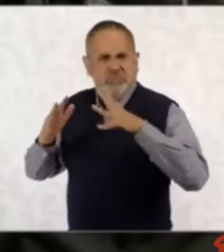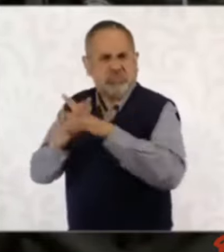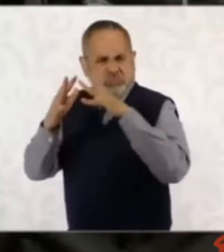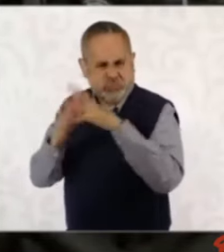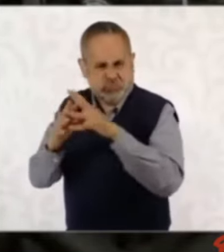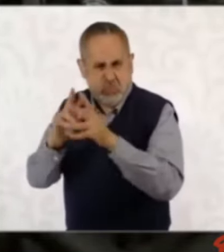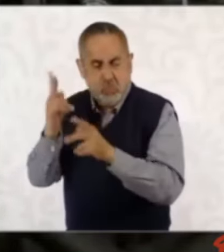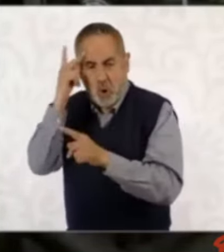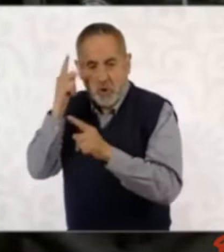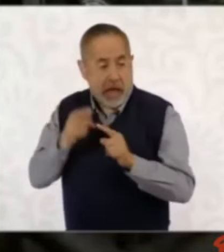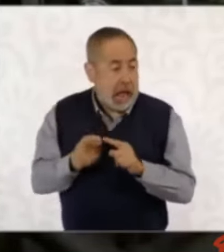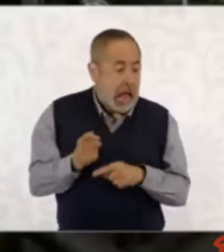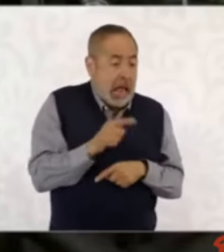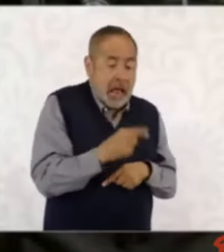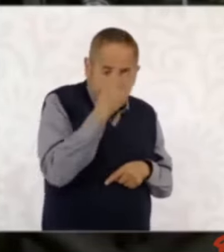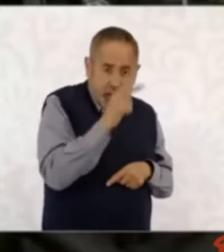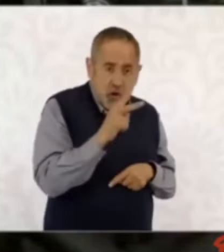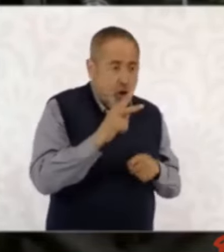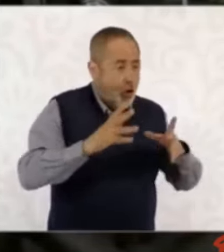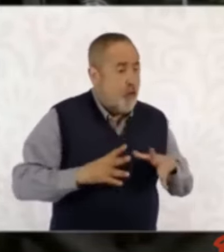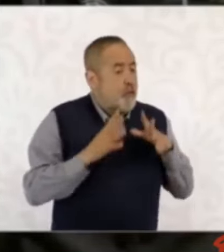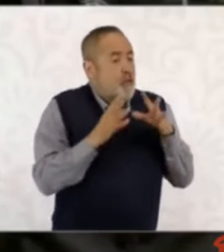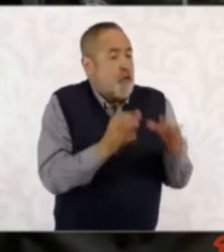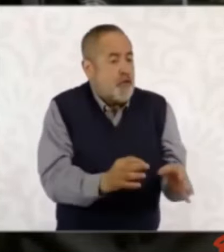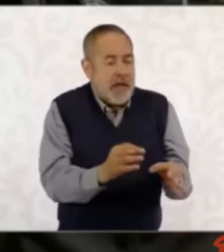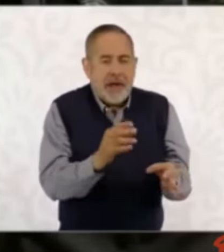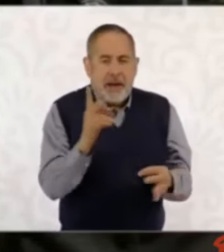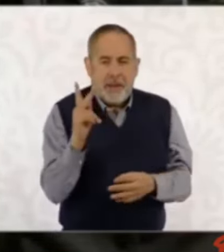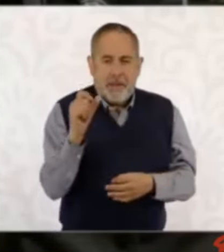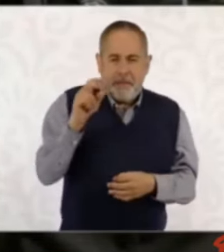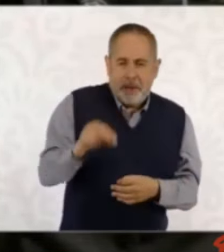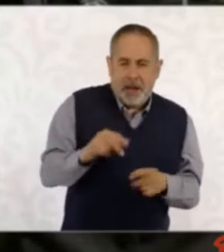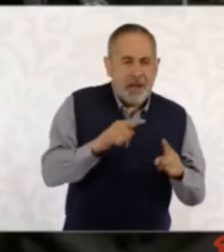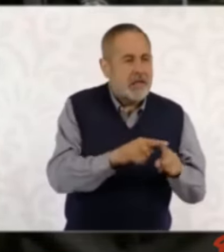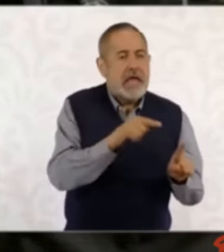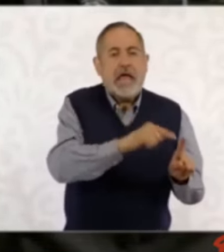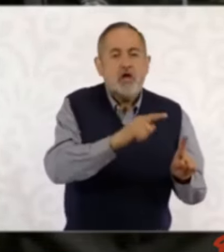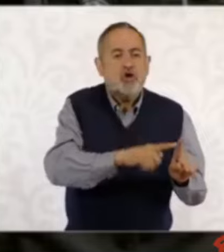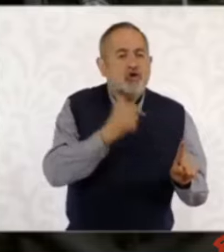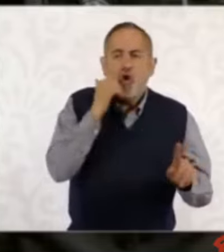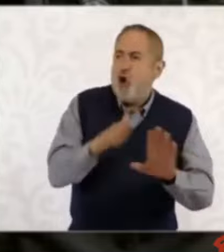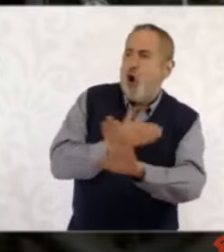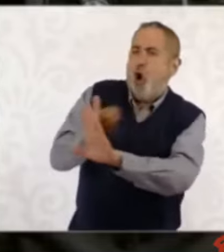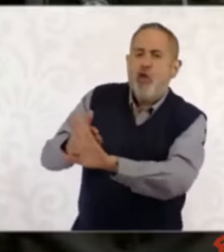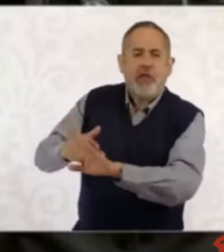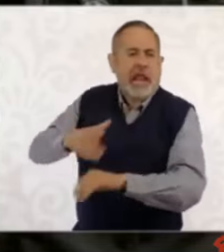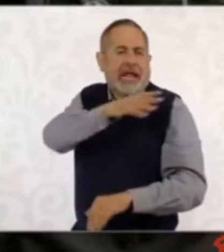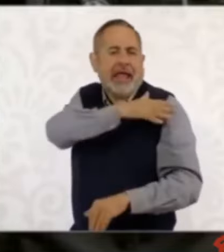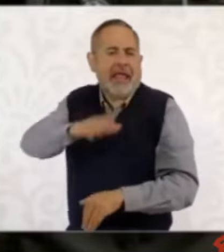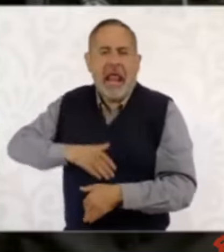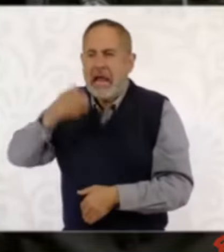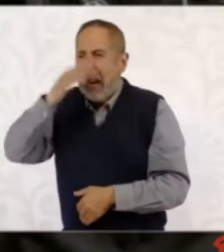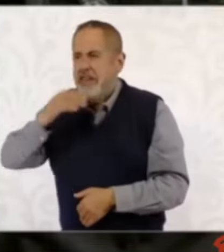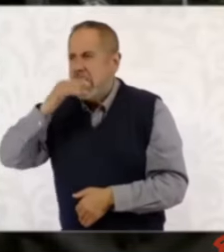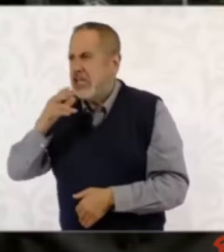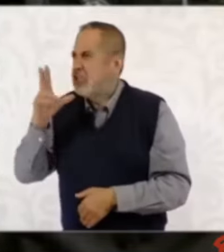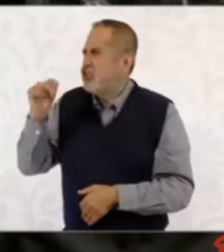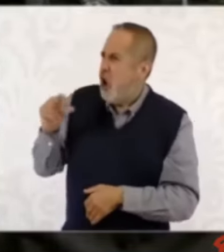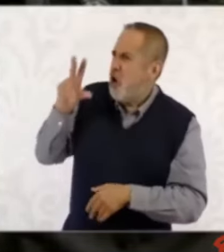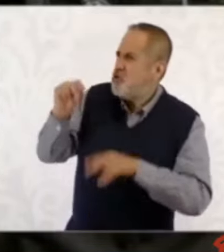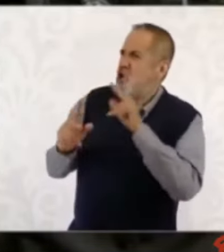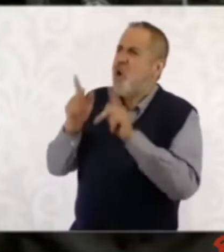Polonia, deciden fundar el partido como protesta a la expropiación petrolera del general Lázaro Cárdenas y tiene como